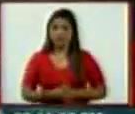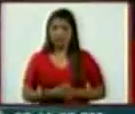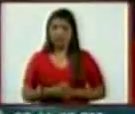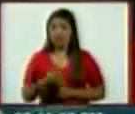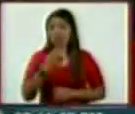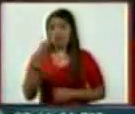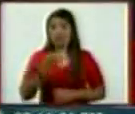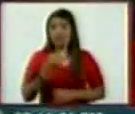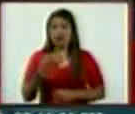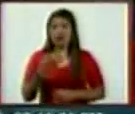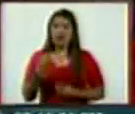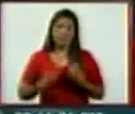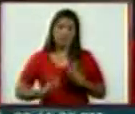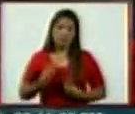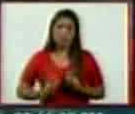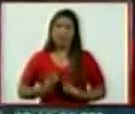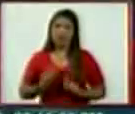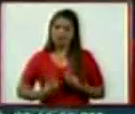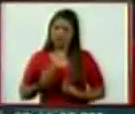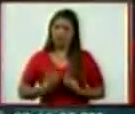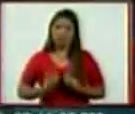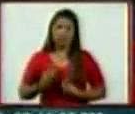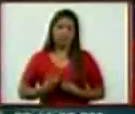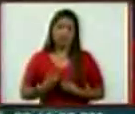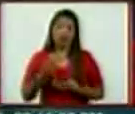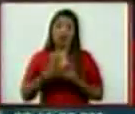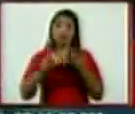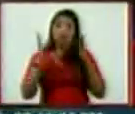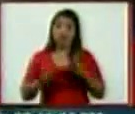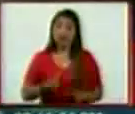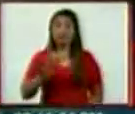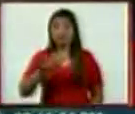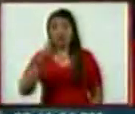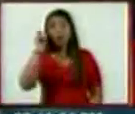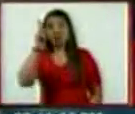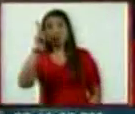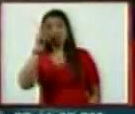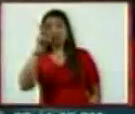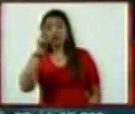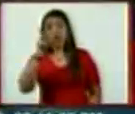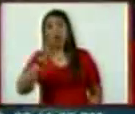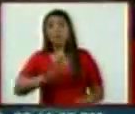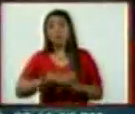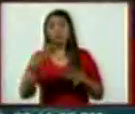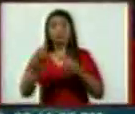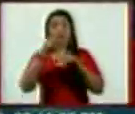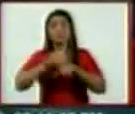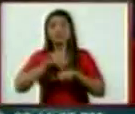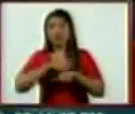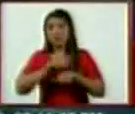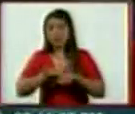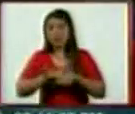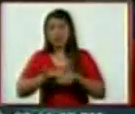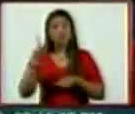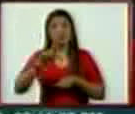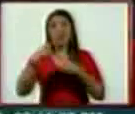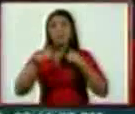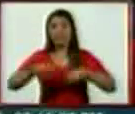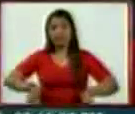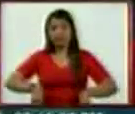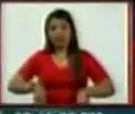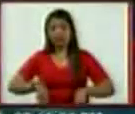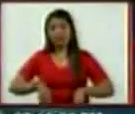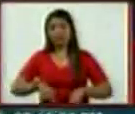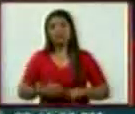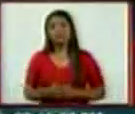realmente angustia, tanto en estudiantes como en profesores, por recuperar ese tiempo y por no perder el